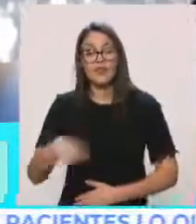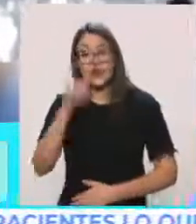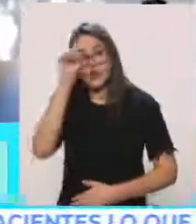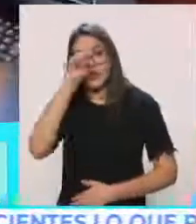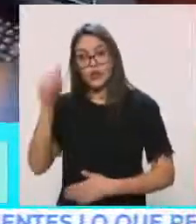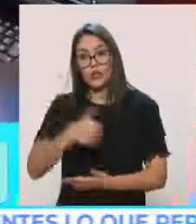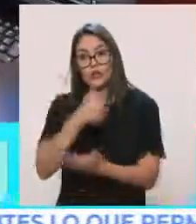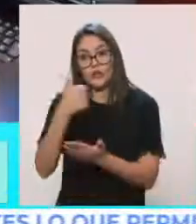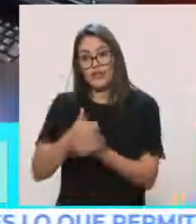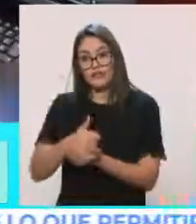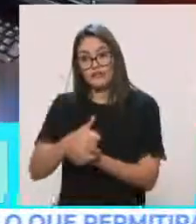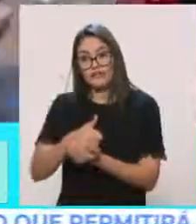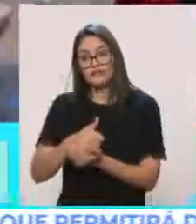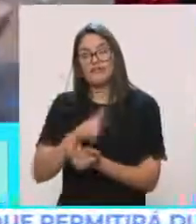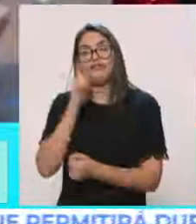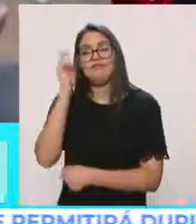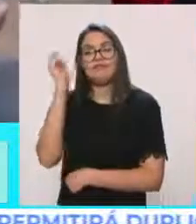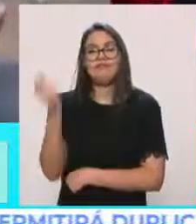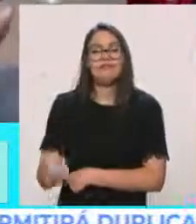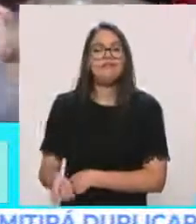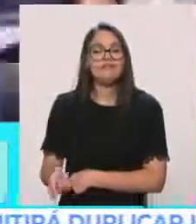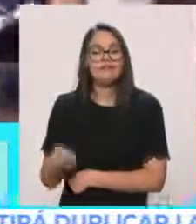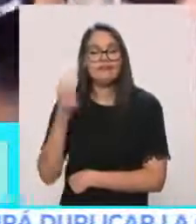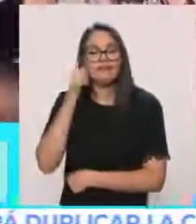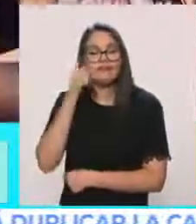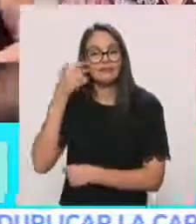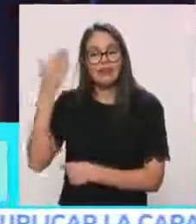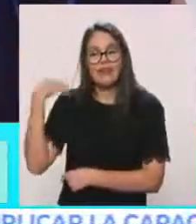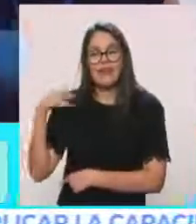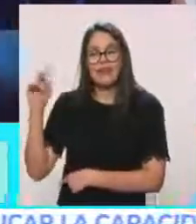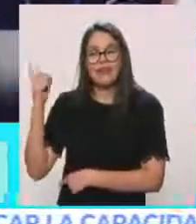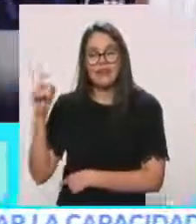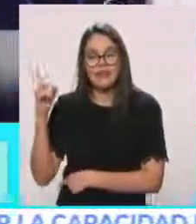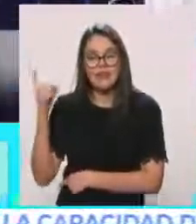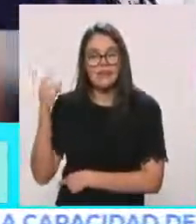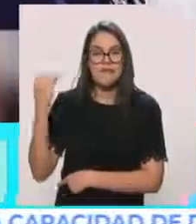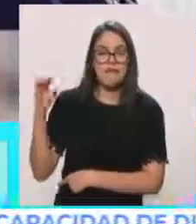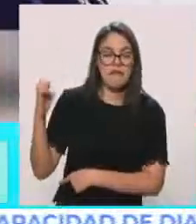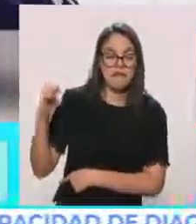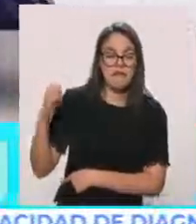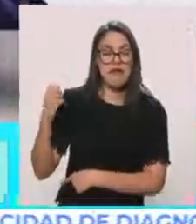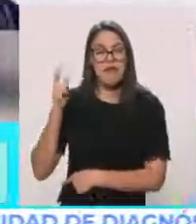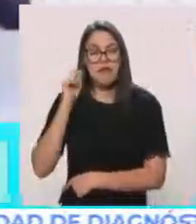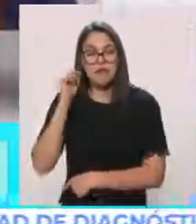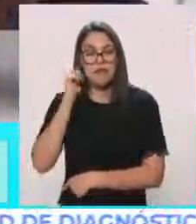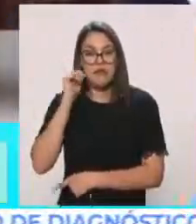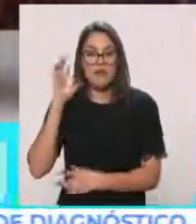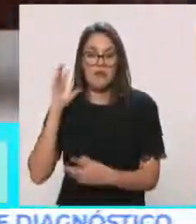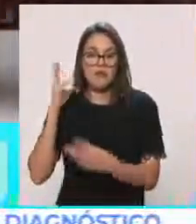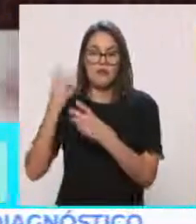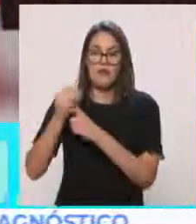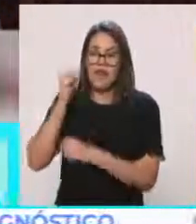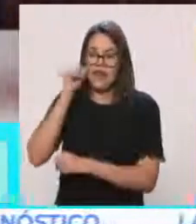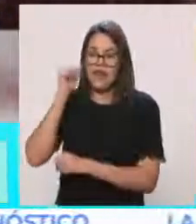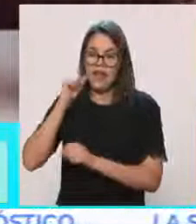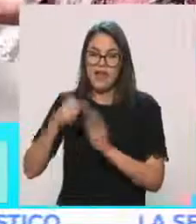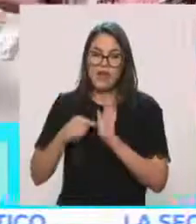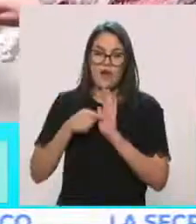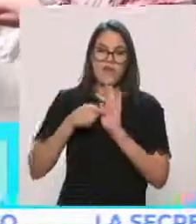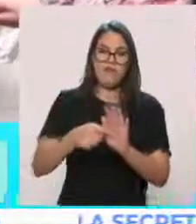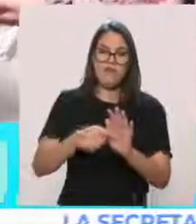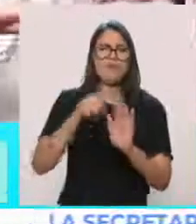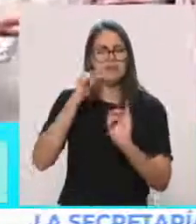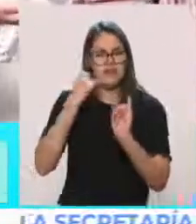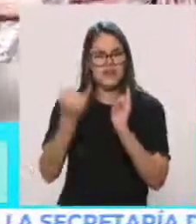enero del 2019, ha estado planteando ese tema también. Así que en resumen, lo que se presentó ayer permite sí la utilización de lo digital,